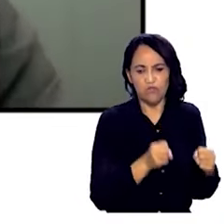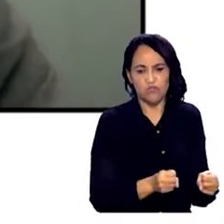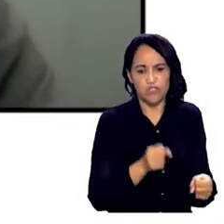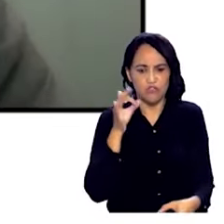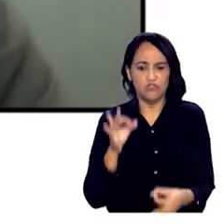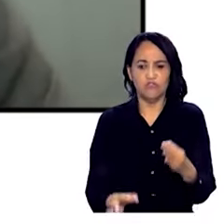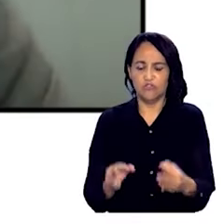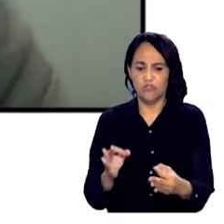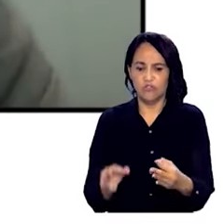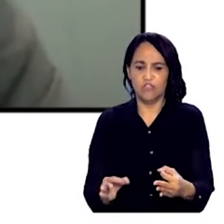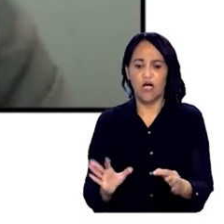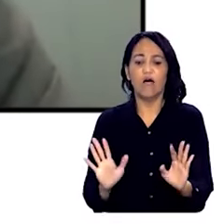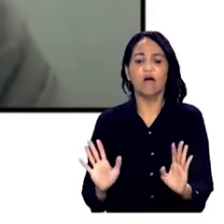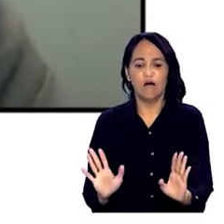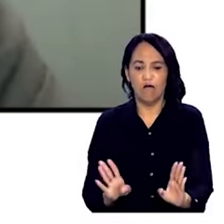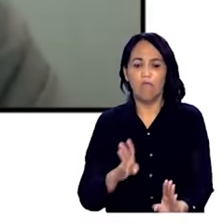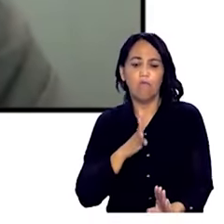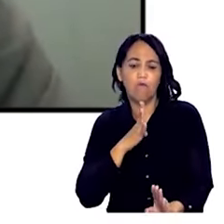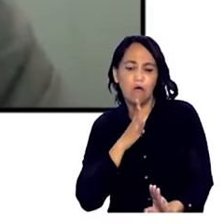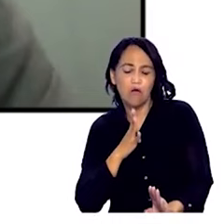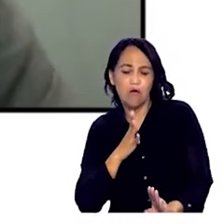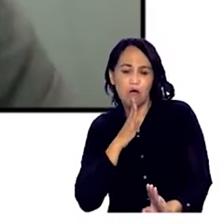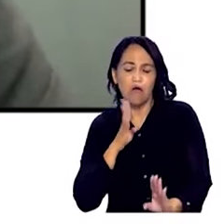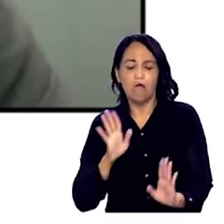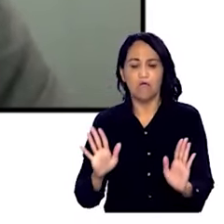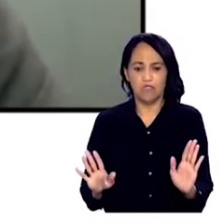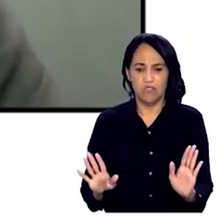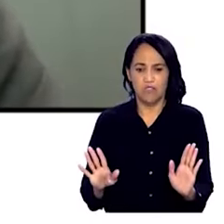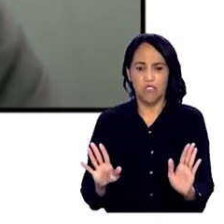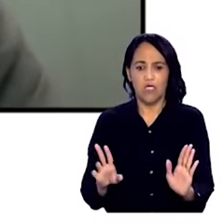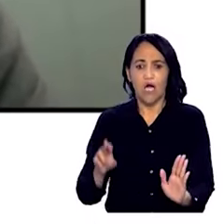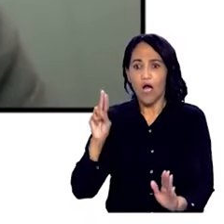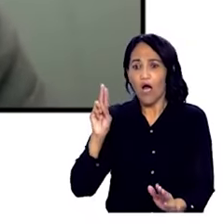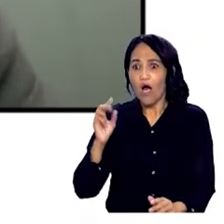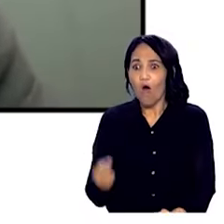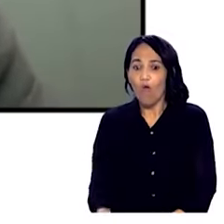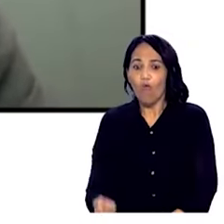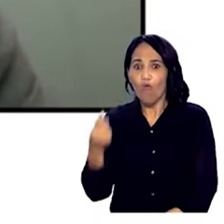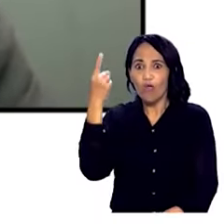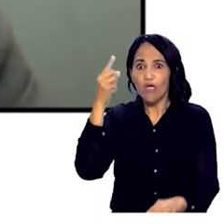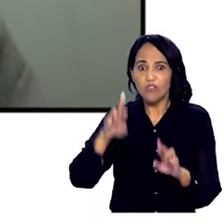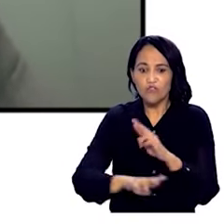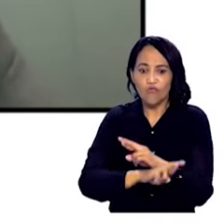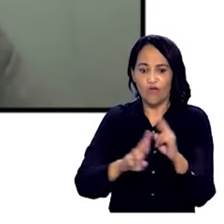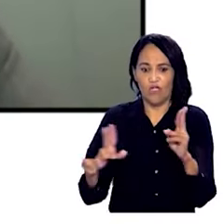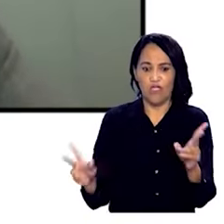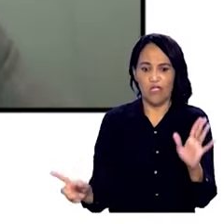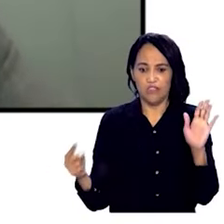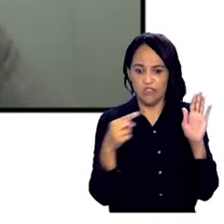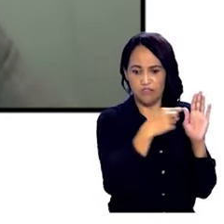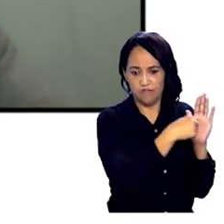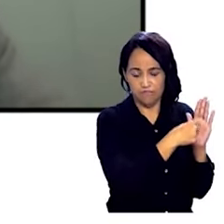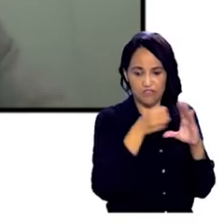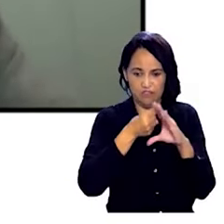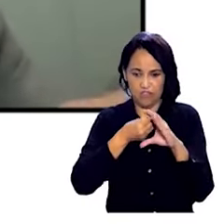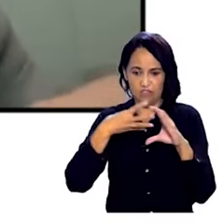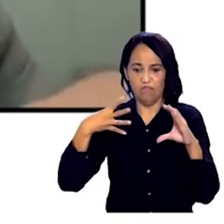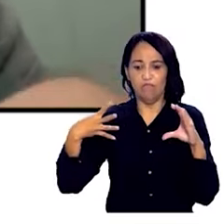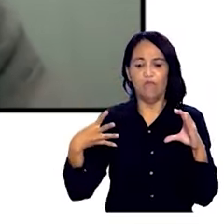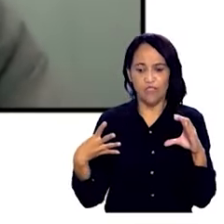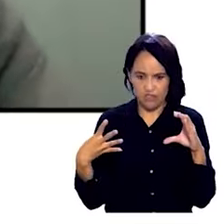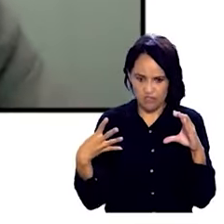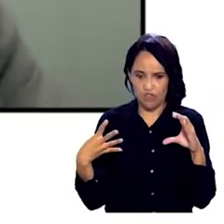comp diferencia en este pun lo que ahora nos interesa con el federalismo americano es que en